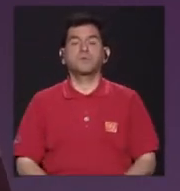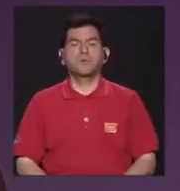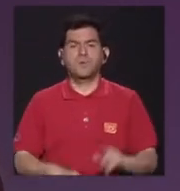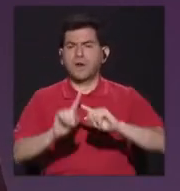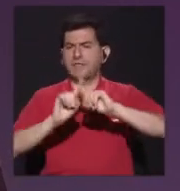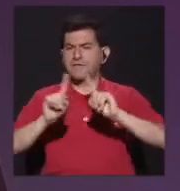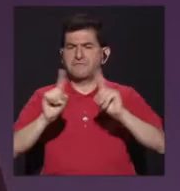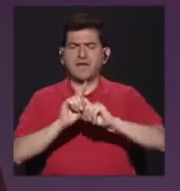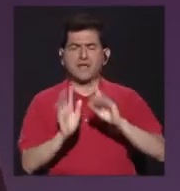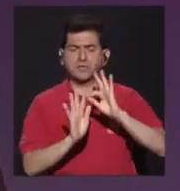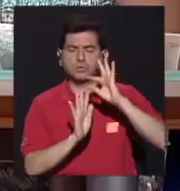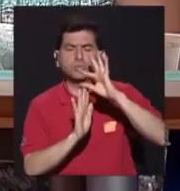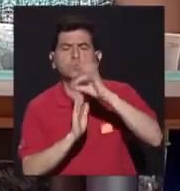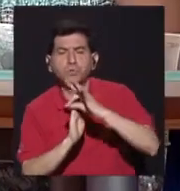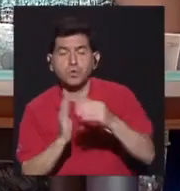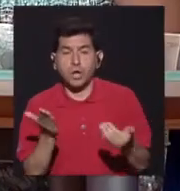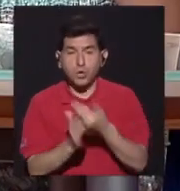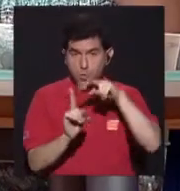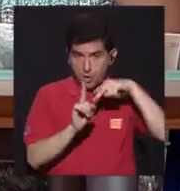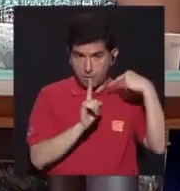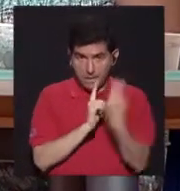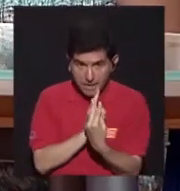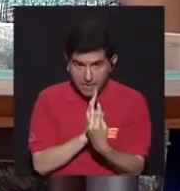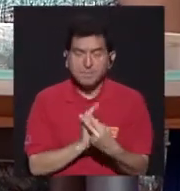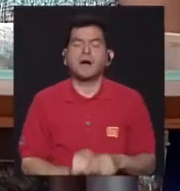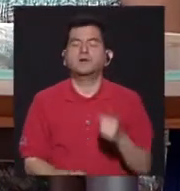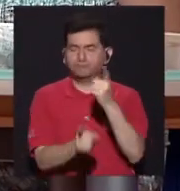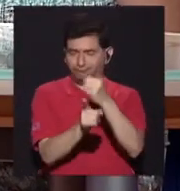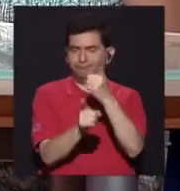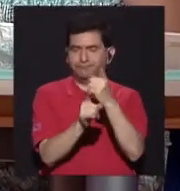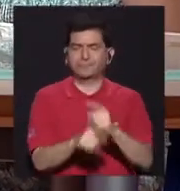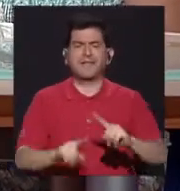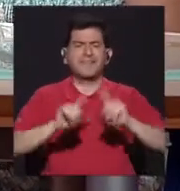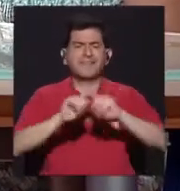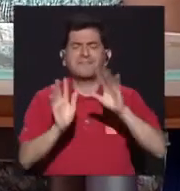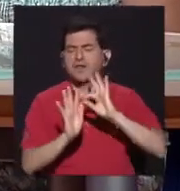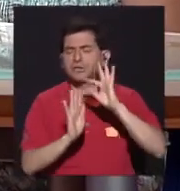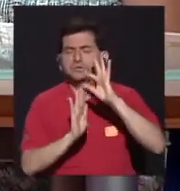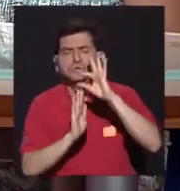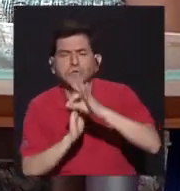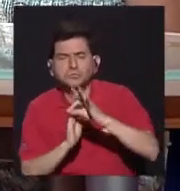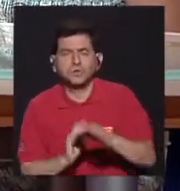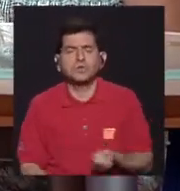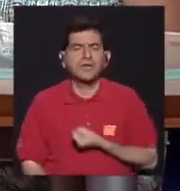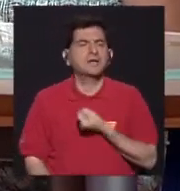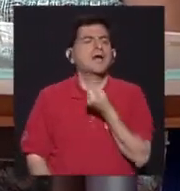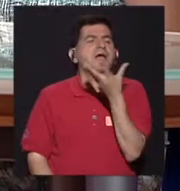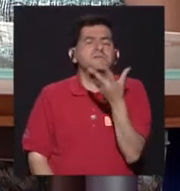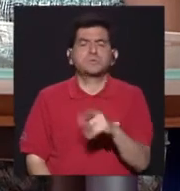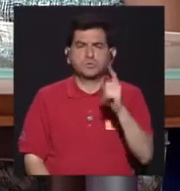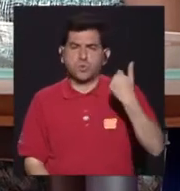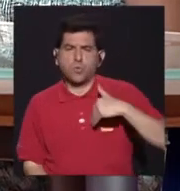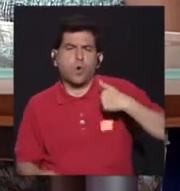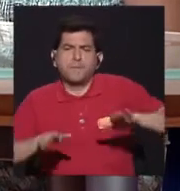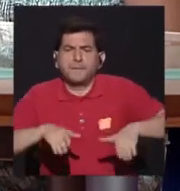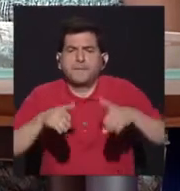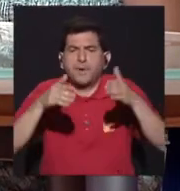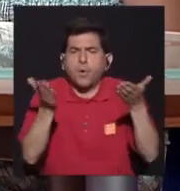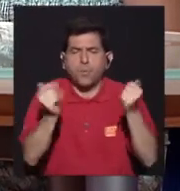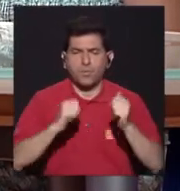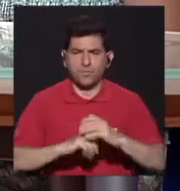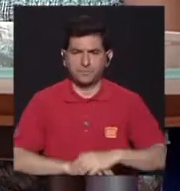abanico de posibilidades. Sí, es un nuevo paradigma completamente. Correcto. Abrimos un abanico de posibilidades de expresiones de cómo puede ser un hombre.